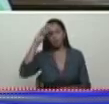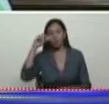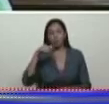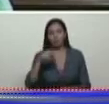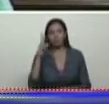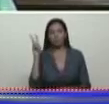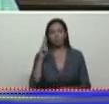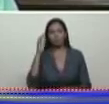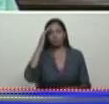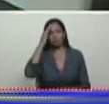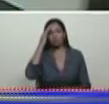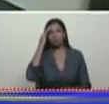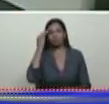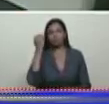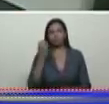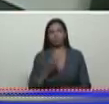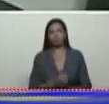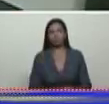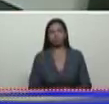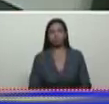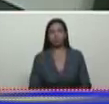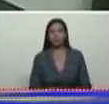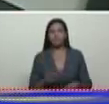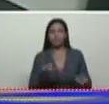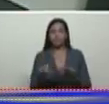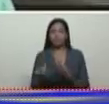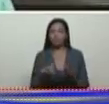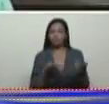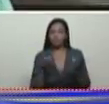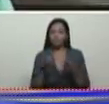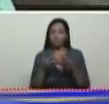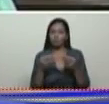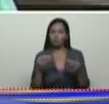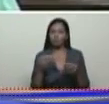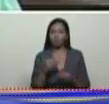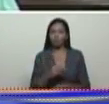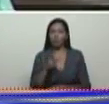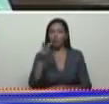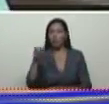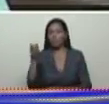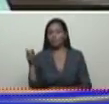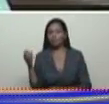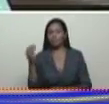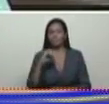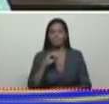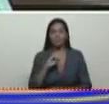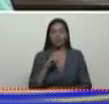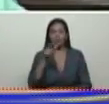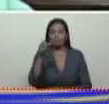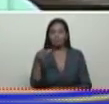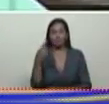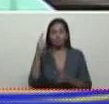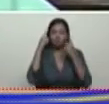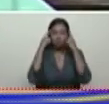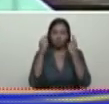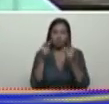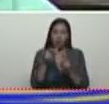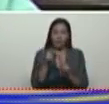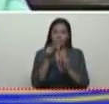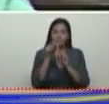Julio César García, bienvenido, compañero, a todo el personal de especialistas en este